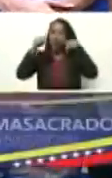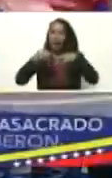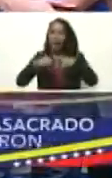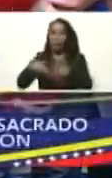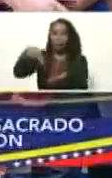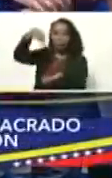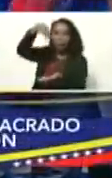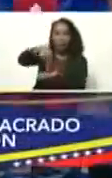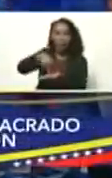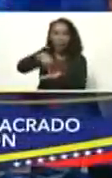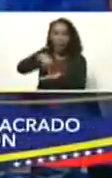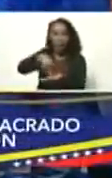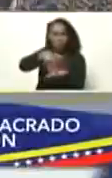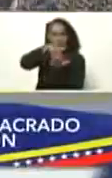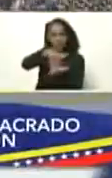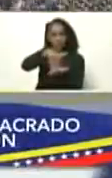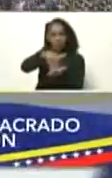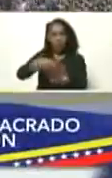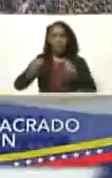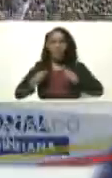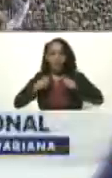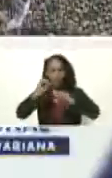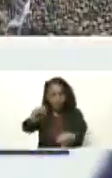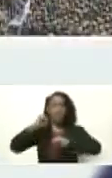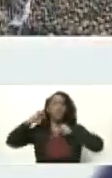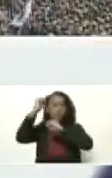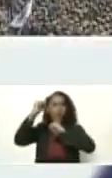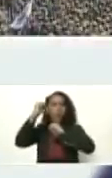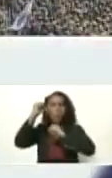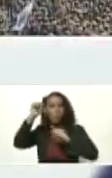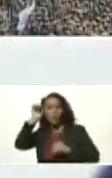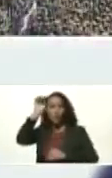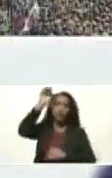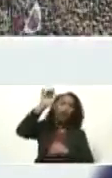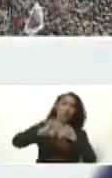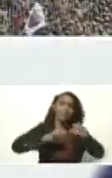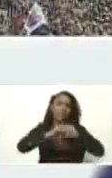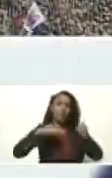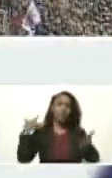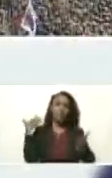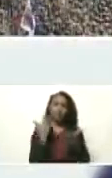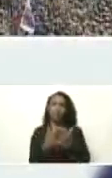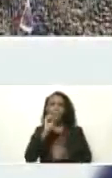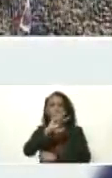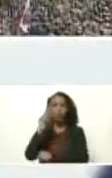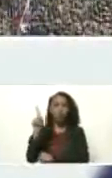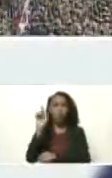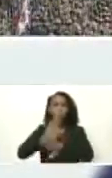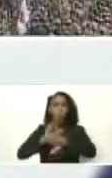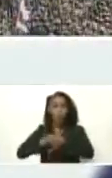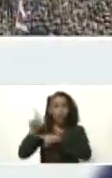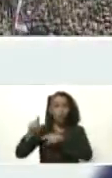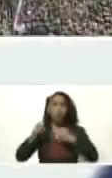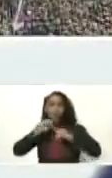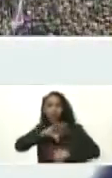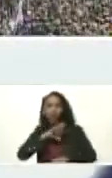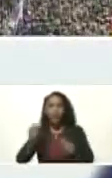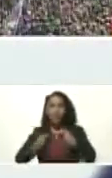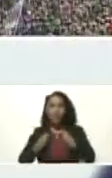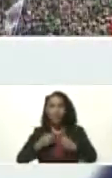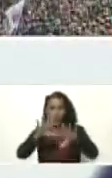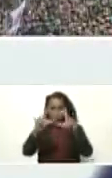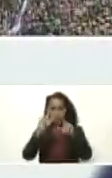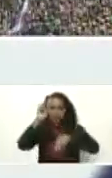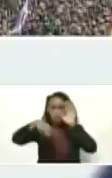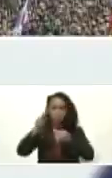pie, vivo y victorioso para el resto del siglo XXI. Por eso es historia viva el